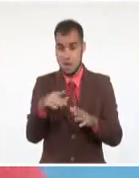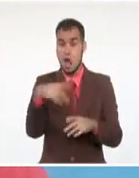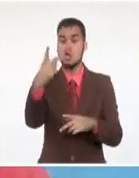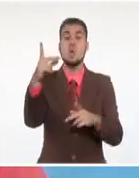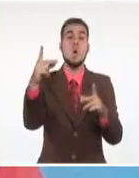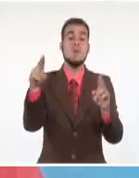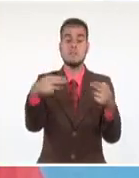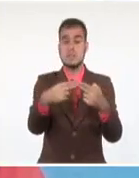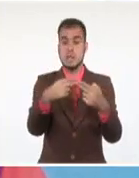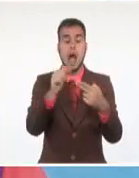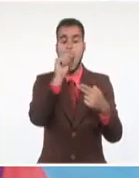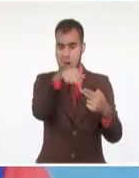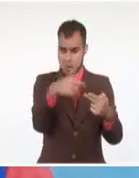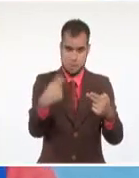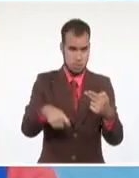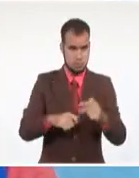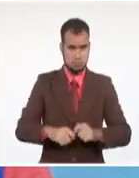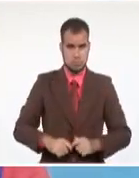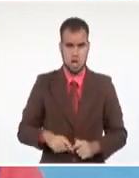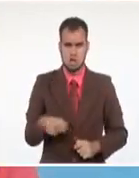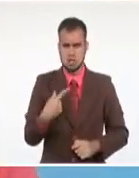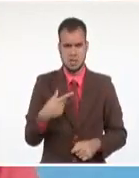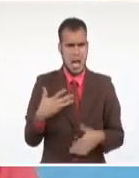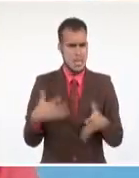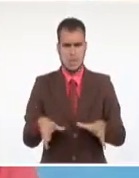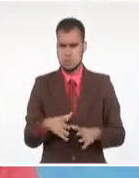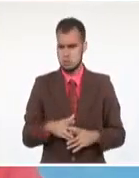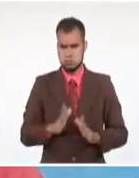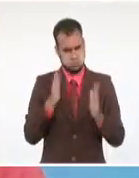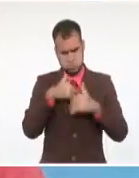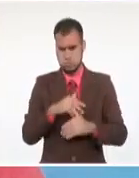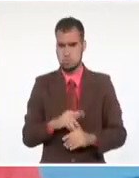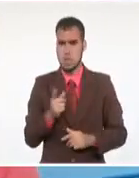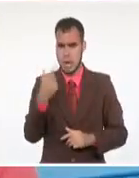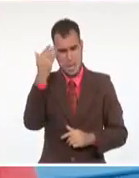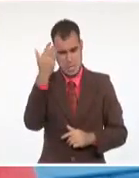este partido, y lo vamos a hacer sin que nos tiemble la mano, porque vamos a buscar ese primer partido a toda costa.